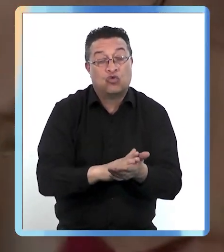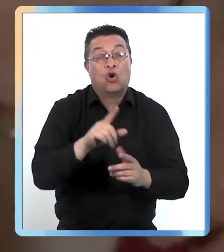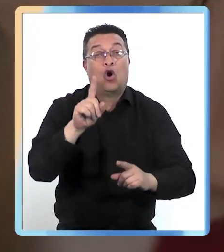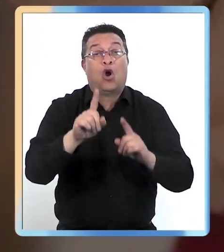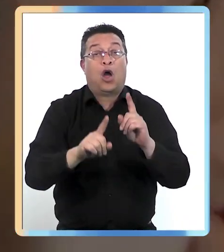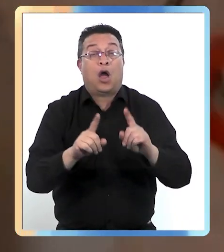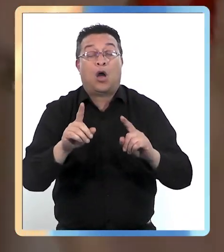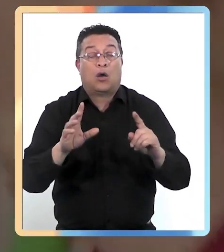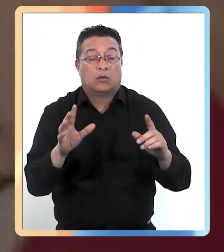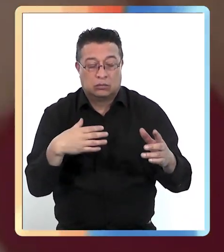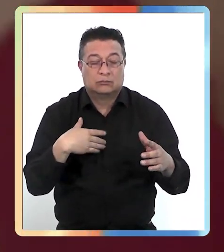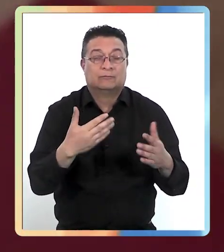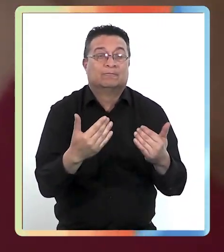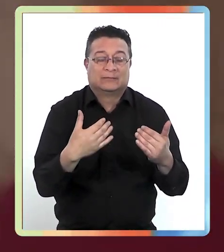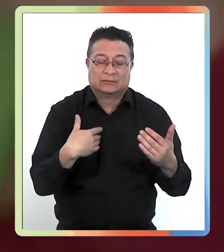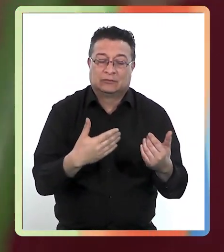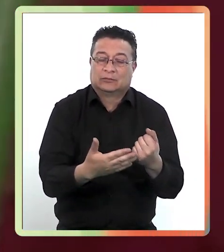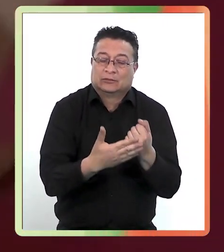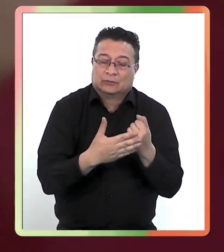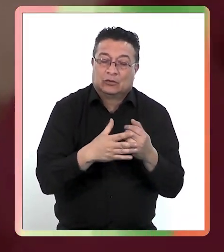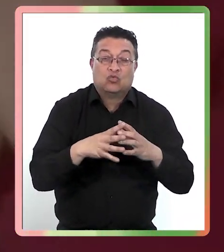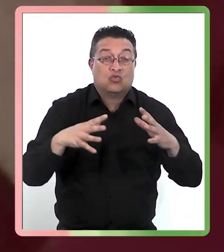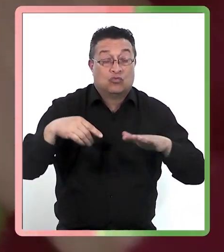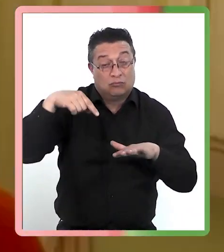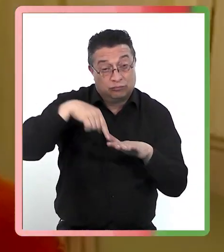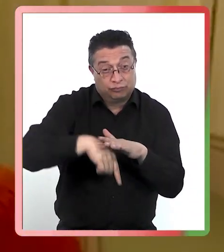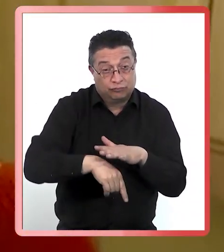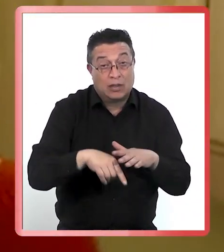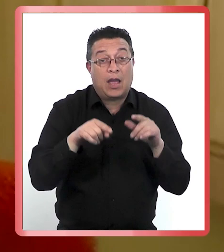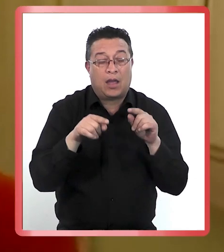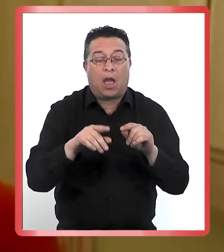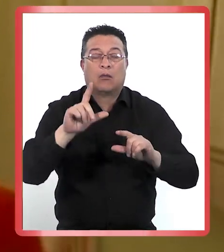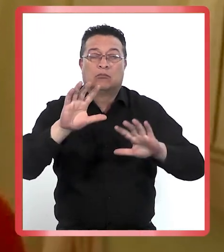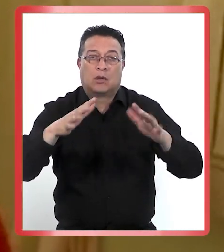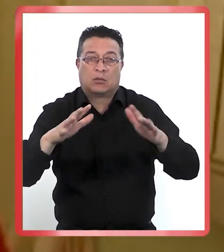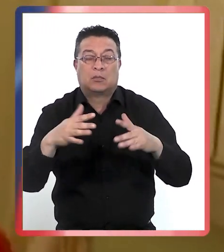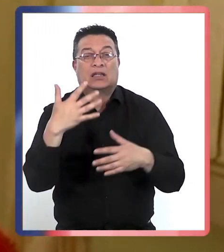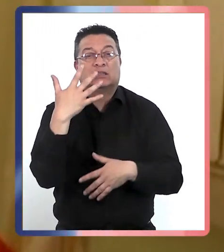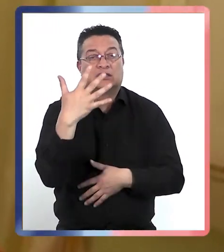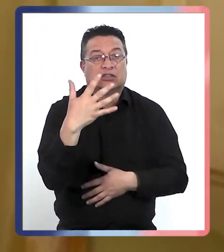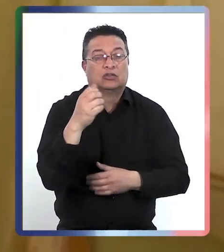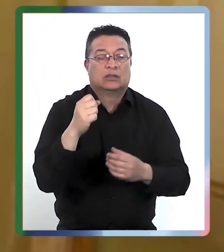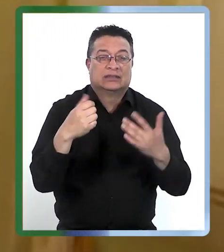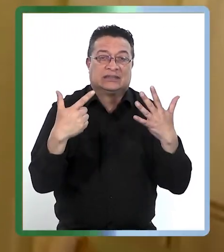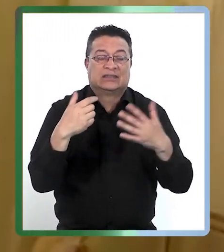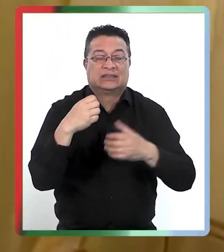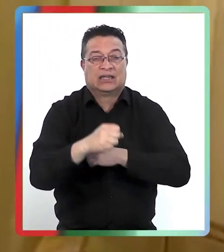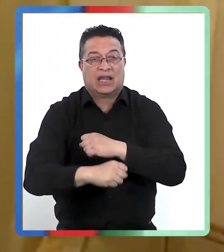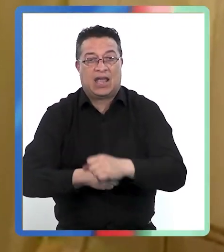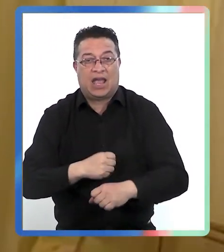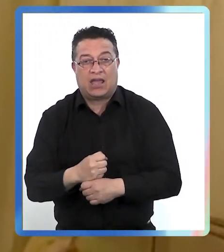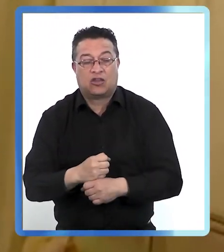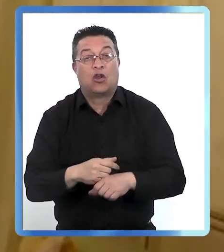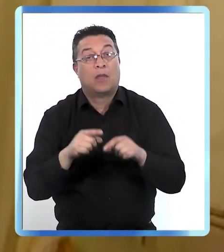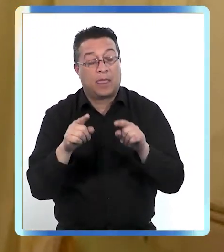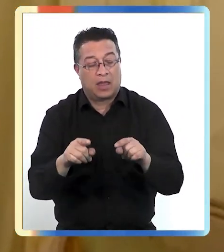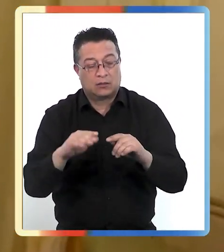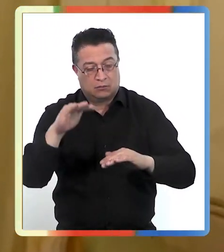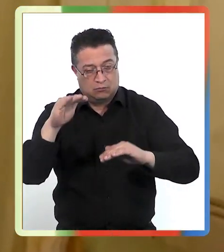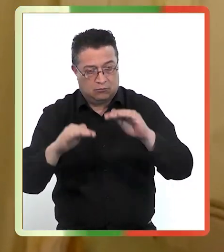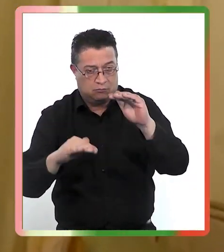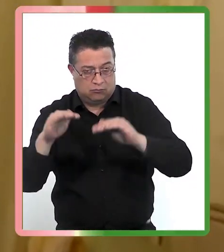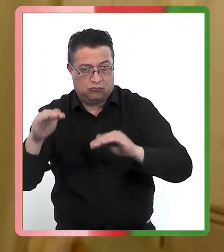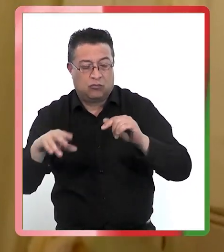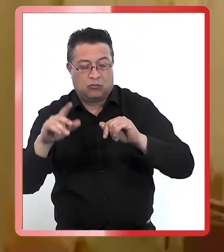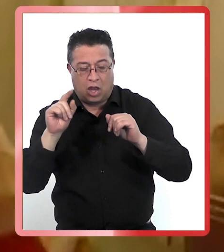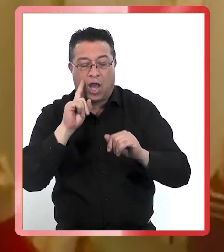fallece o tiene un grado de dependencia severo, usualmente hay un promedio de unos 5 a 7 años. Eso, por supuesto, es un